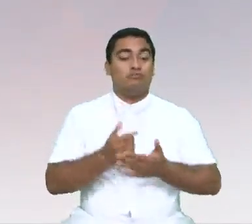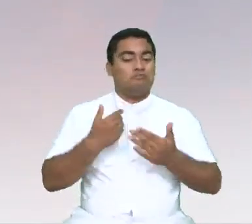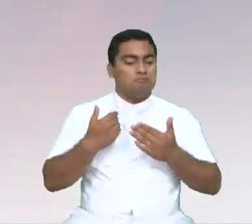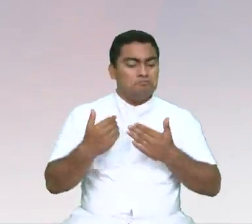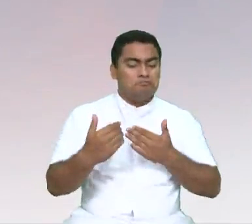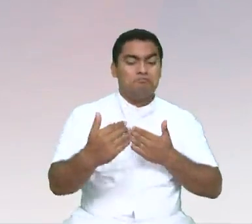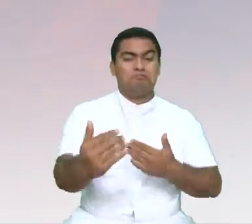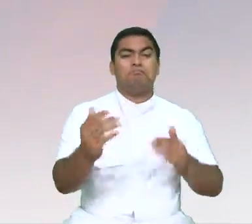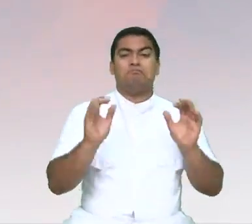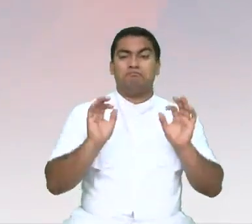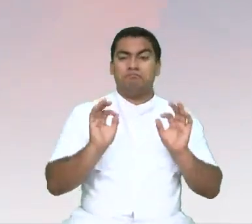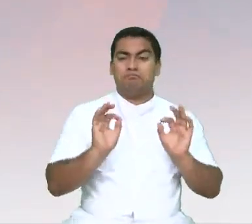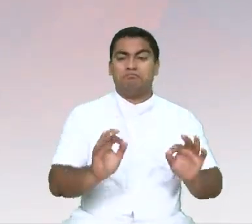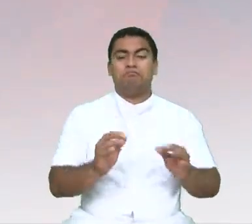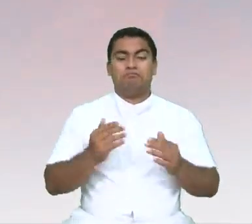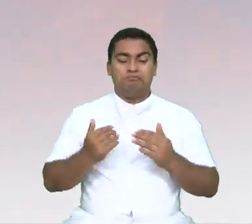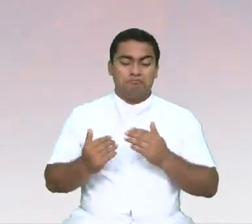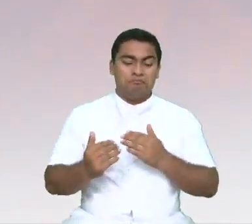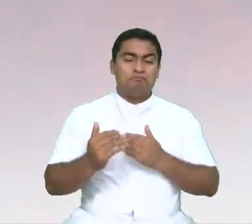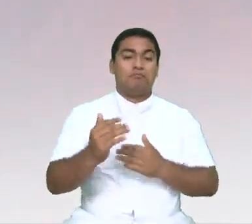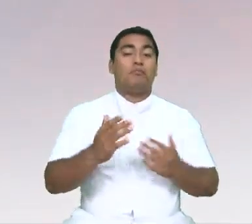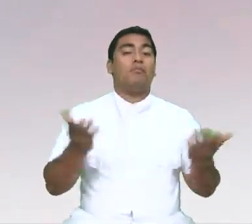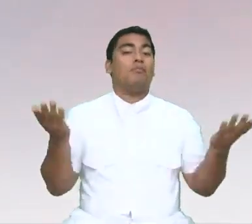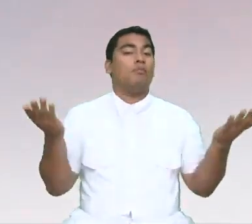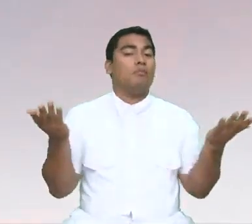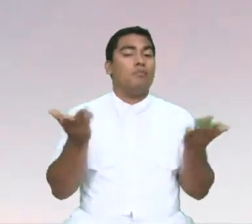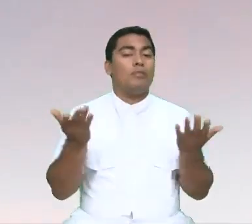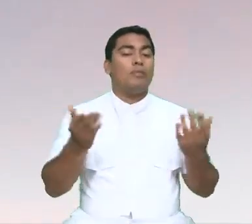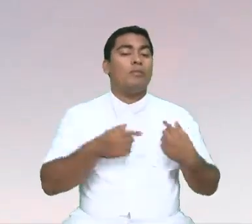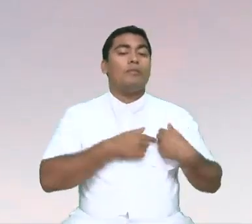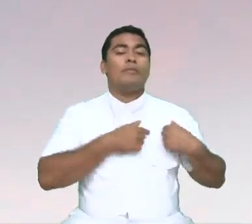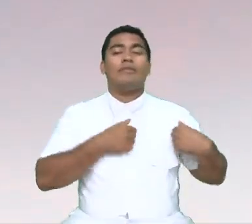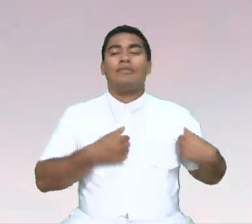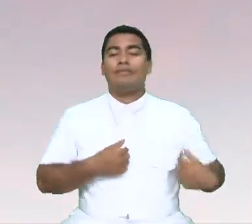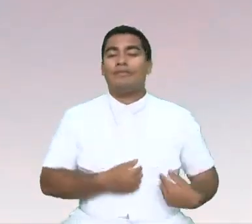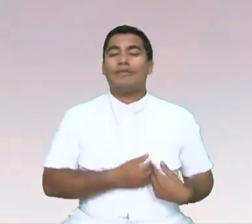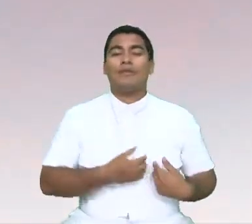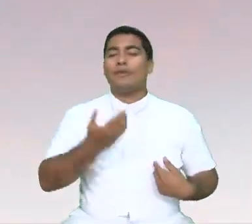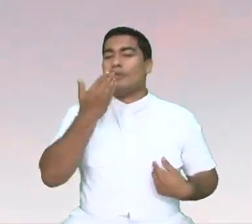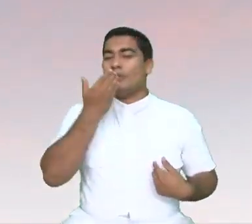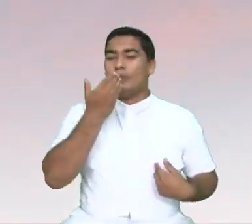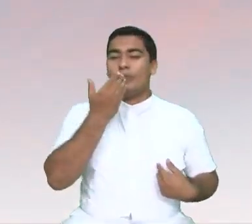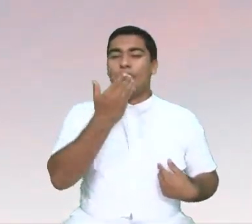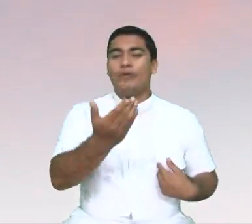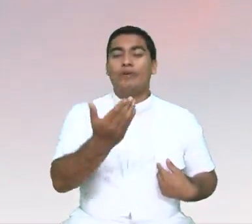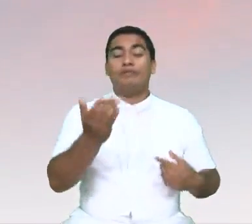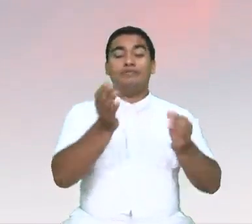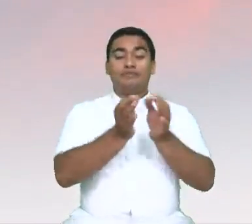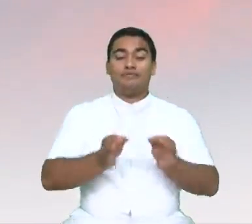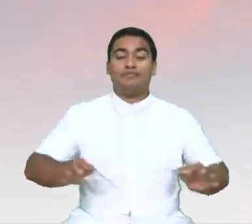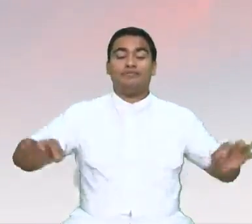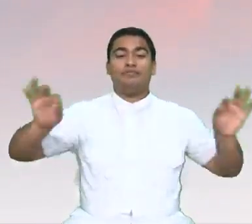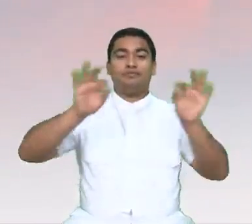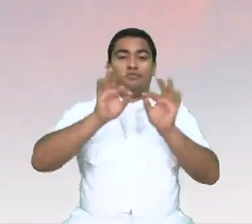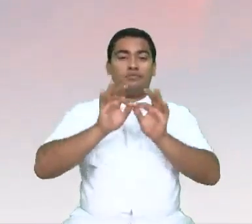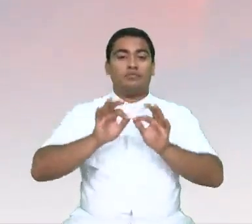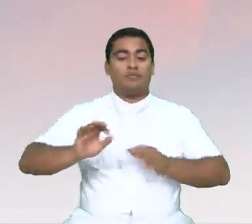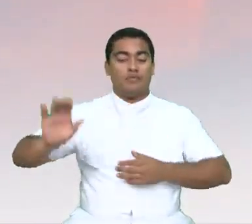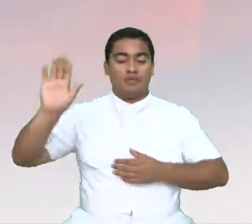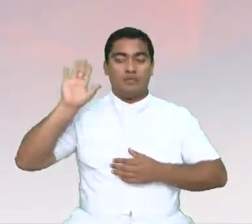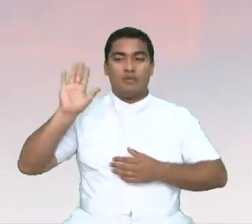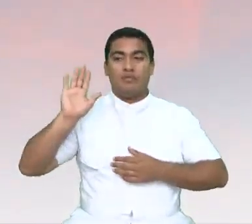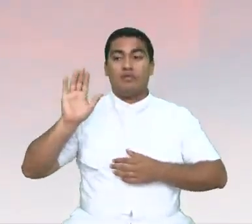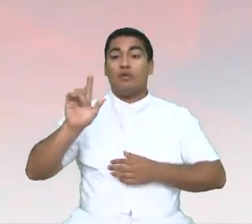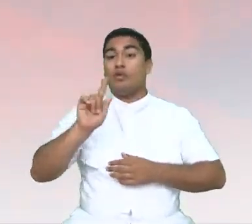que va adelante desde un corazón bueno y desde sobre todo el compromiso que tenemos todos